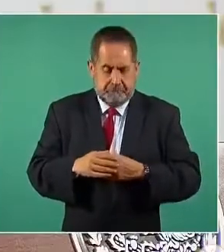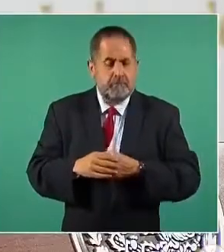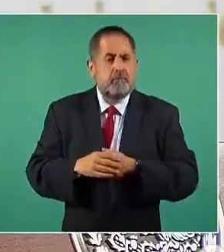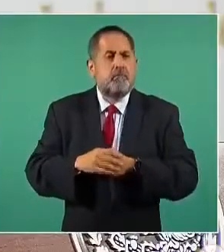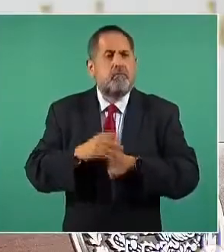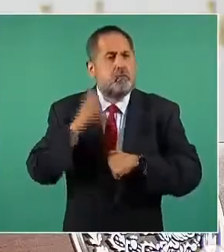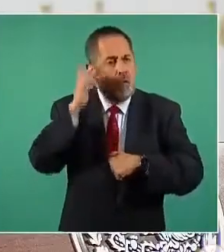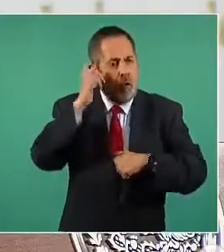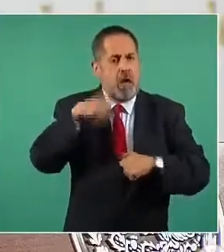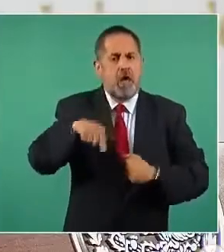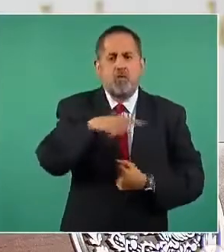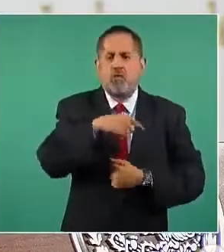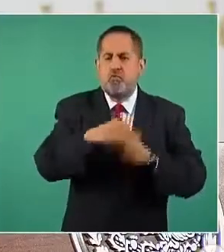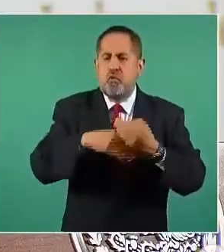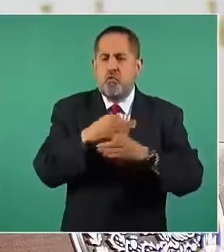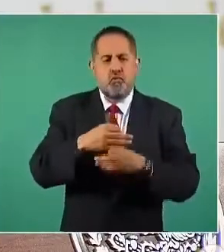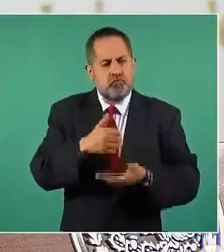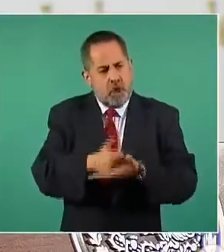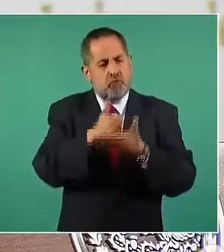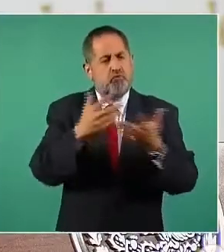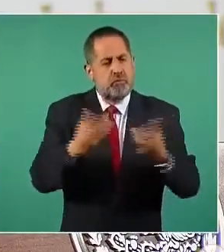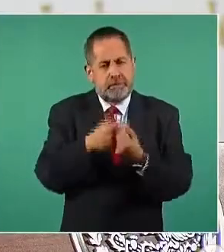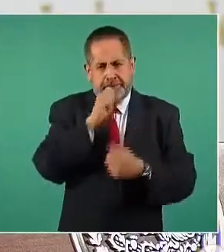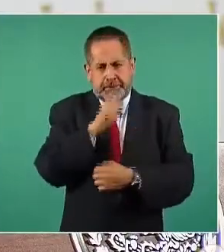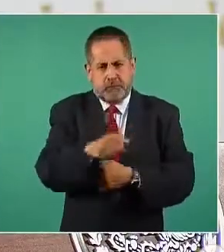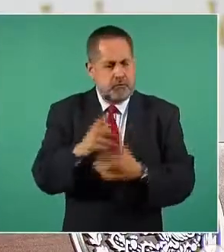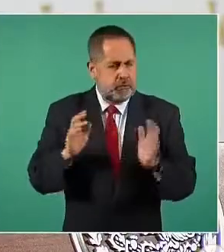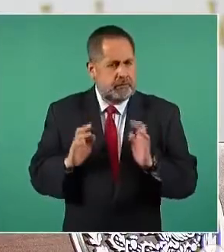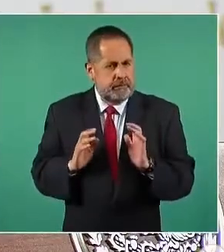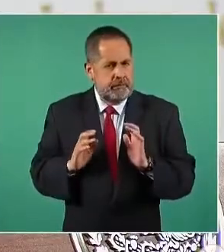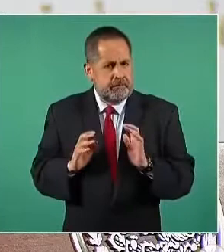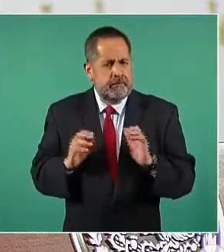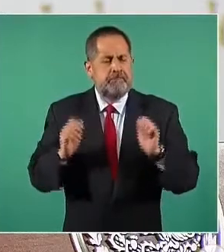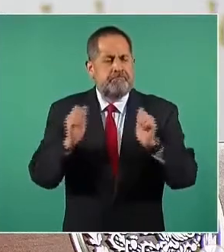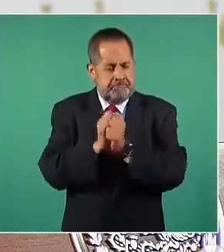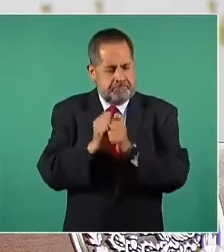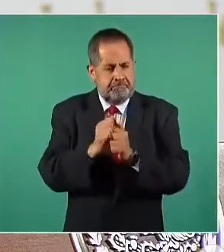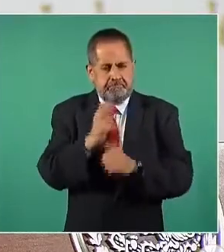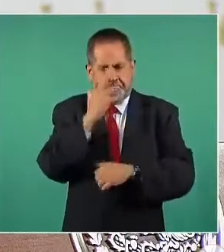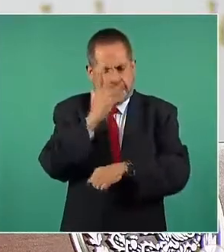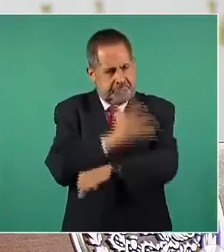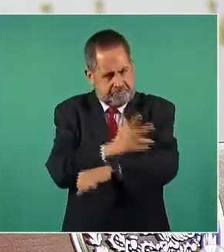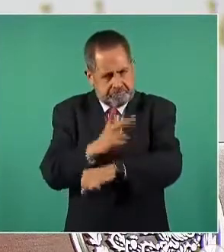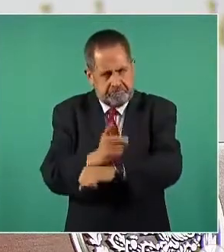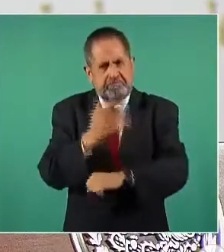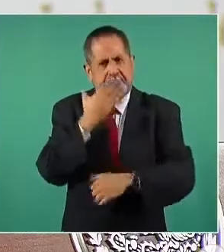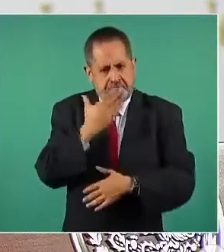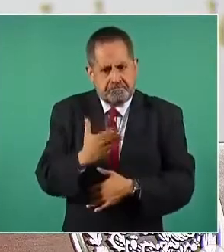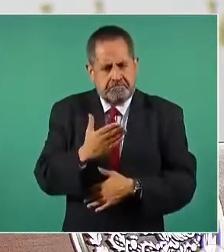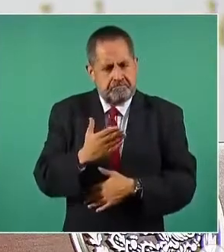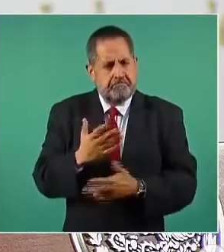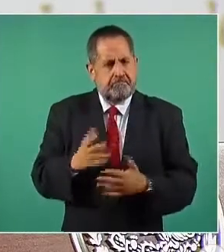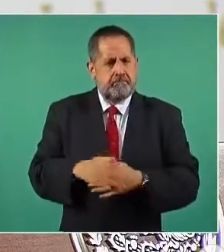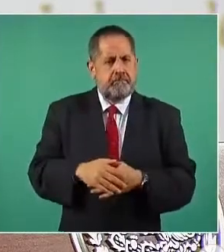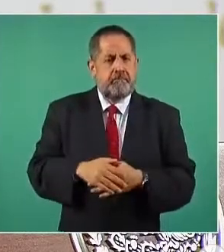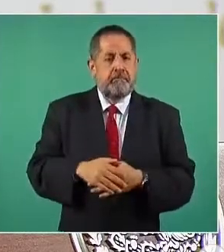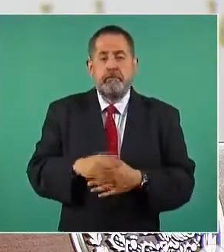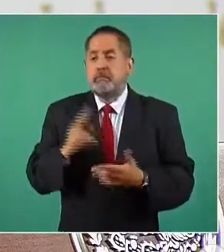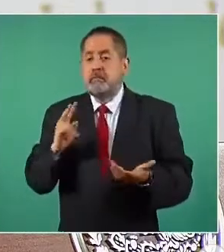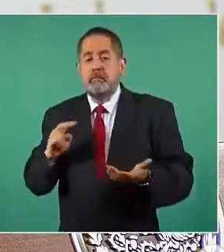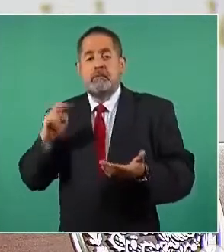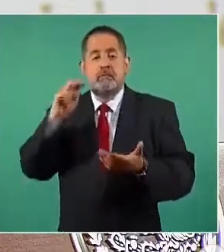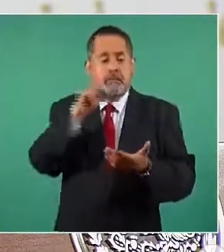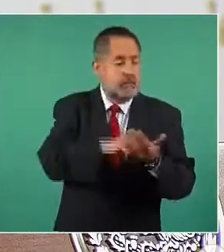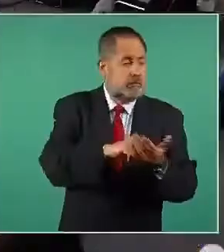ojalá y todos ayuden, hasta ellos, pero de manera sincera. No es que llego allá y me